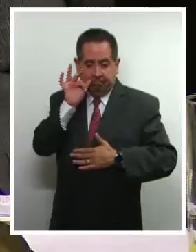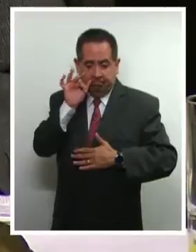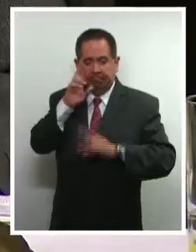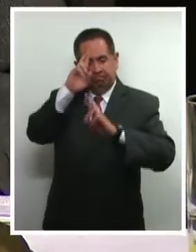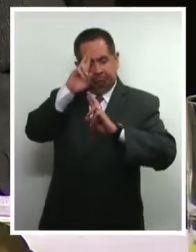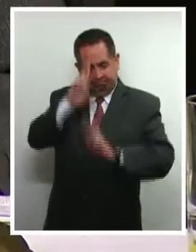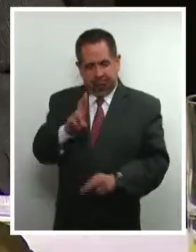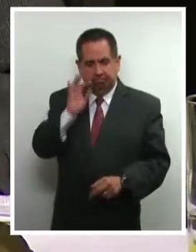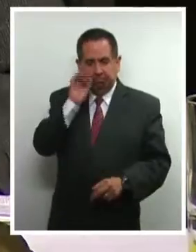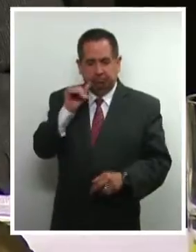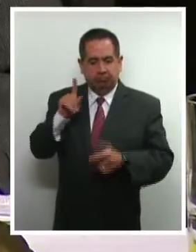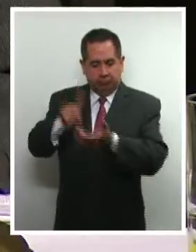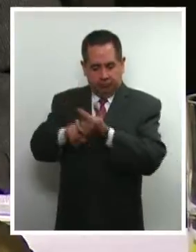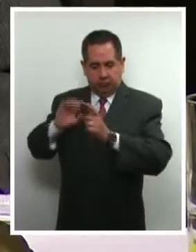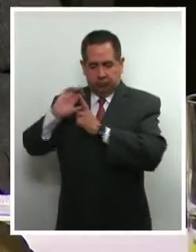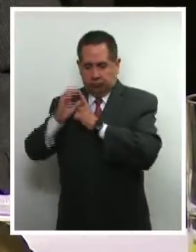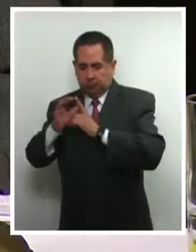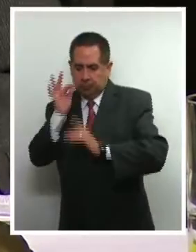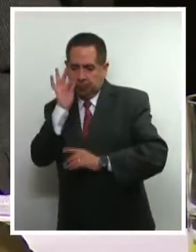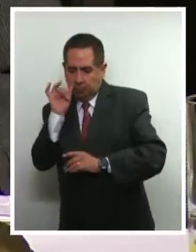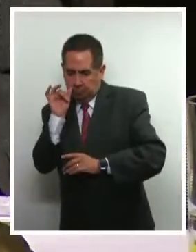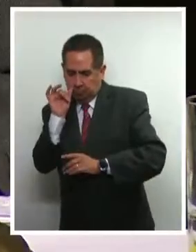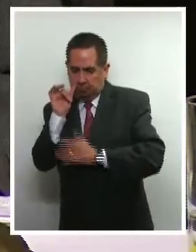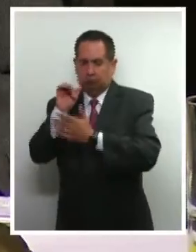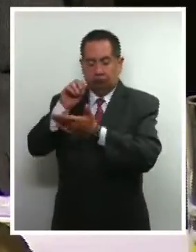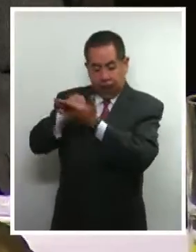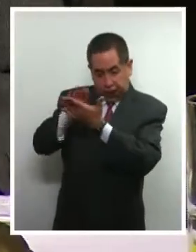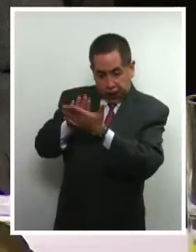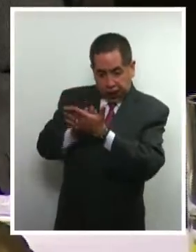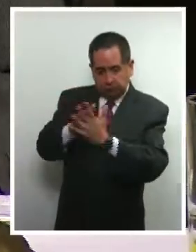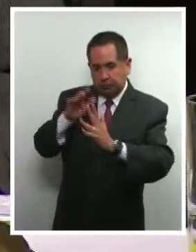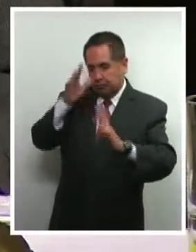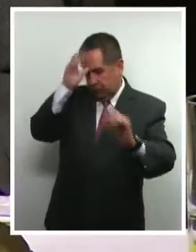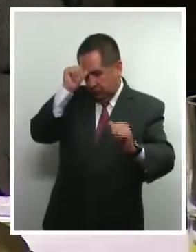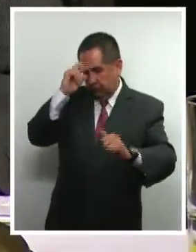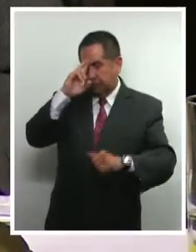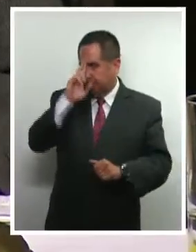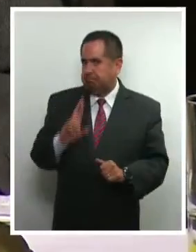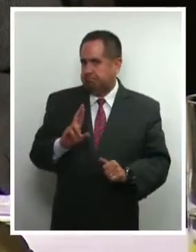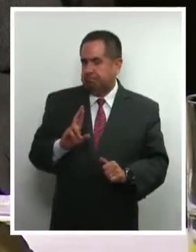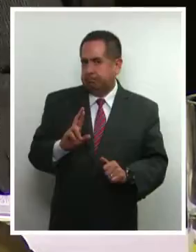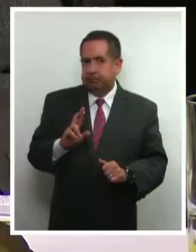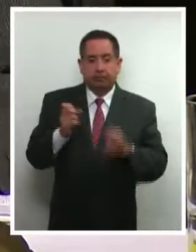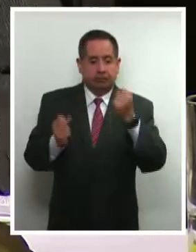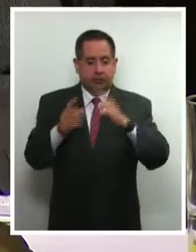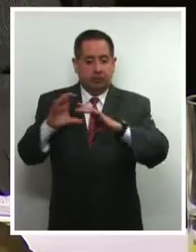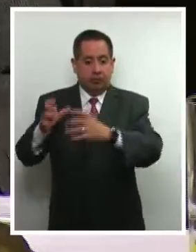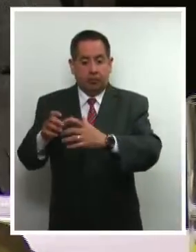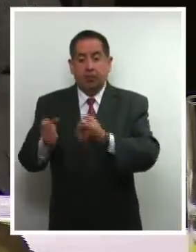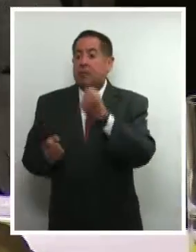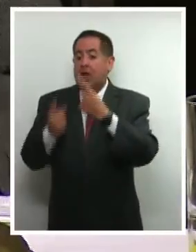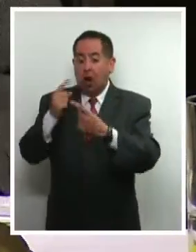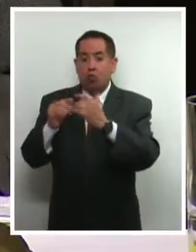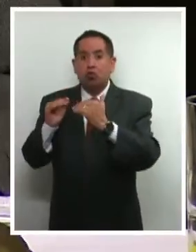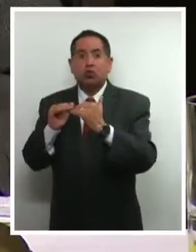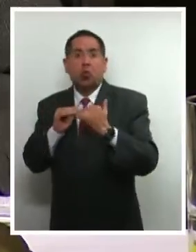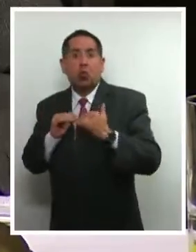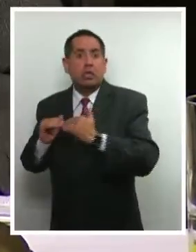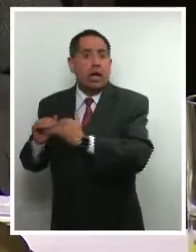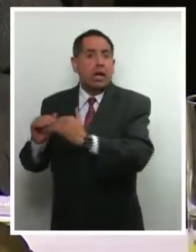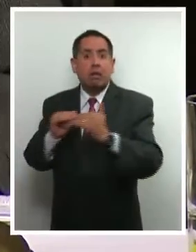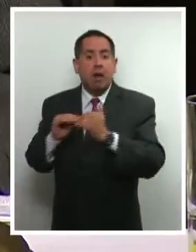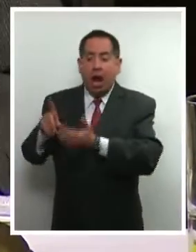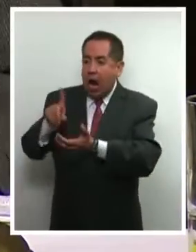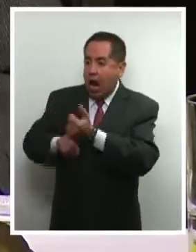las comisiones de dictamen, en donde en algunas incluso se alcanzó la aprobación por unanimidad